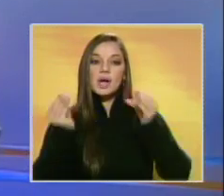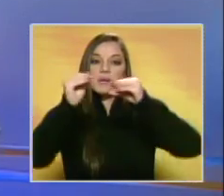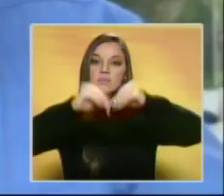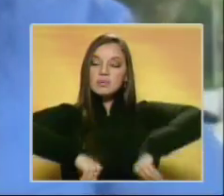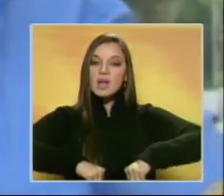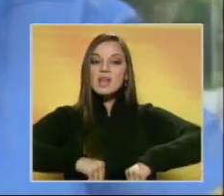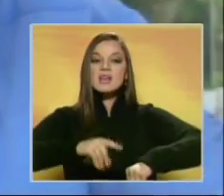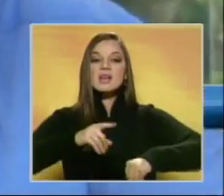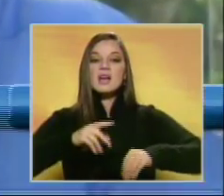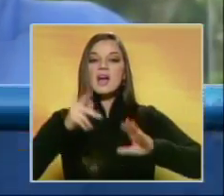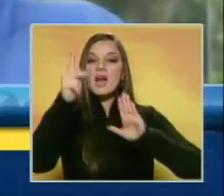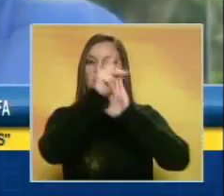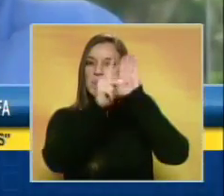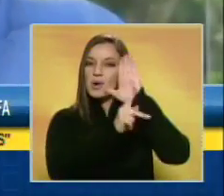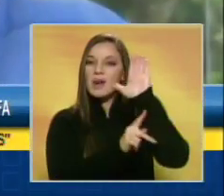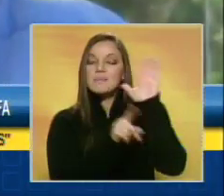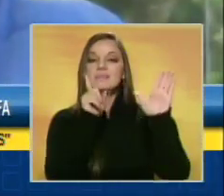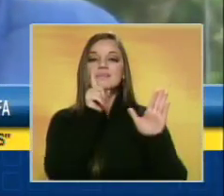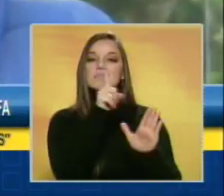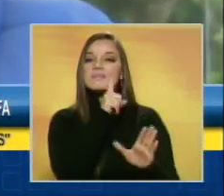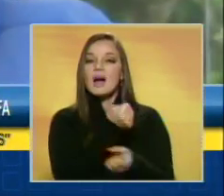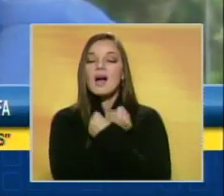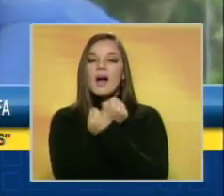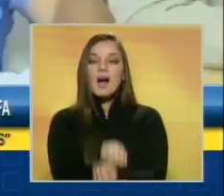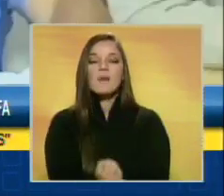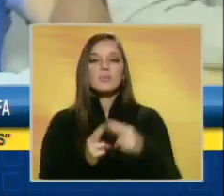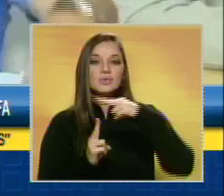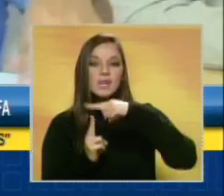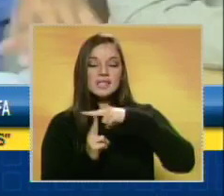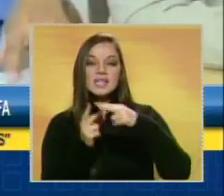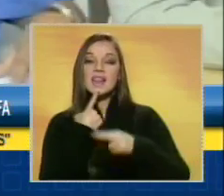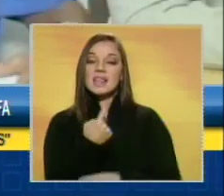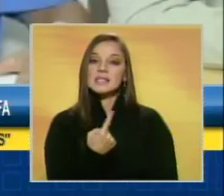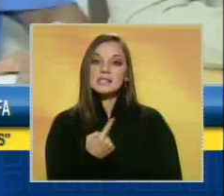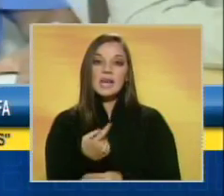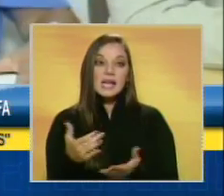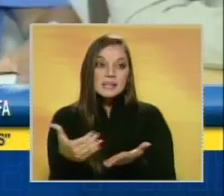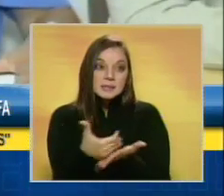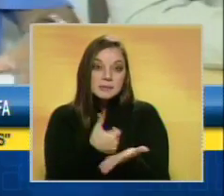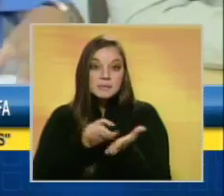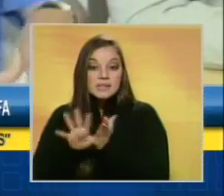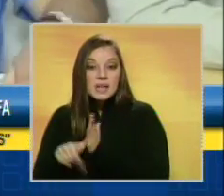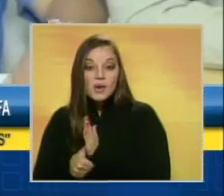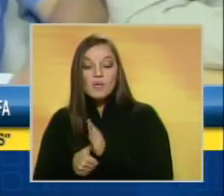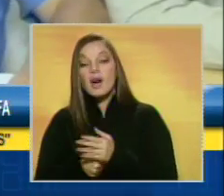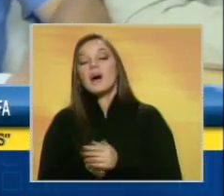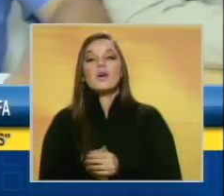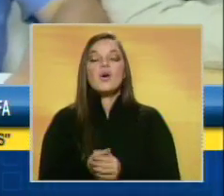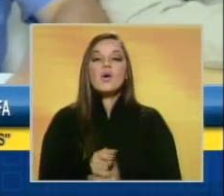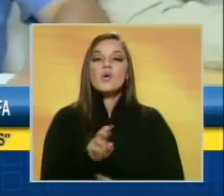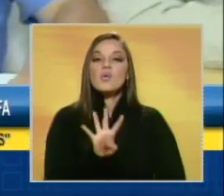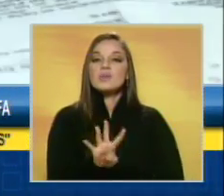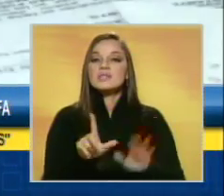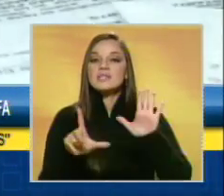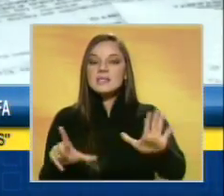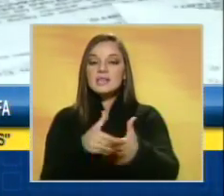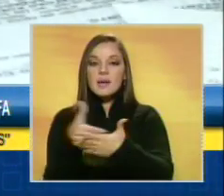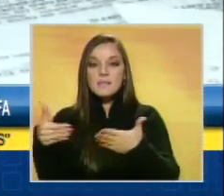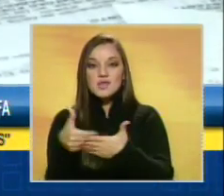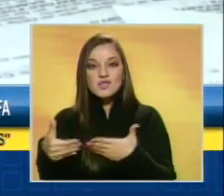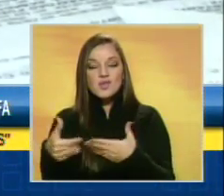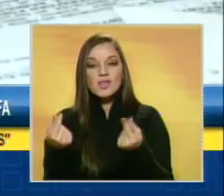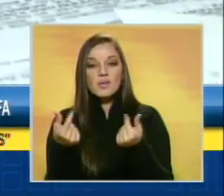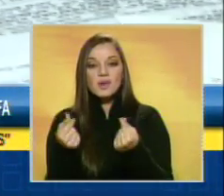Táchira. Díaz denuncia que existe una presunta estafa de 47 millones de bolívares cometida por el gobierno de Táchira en